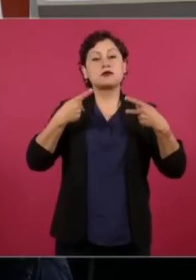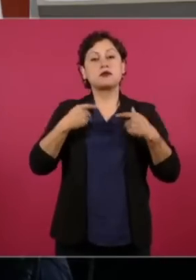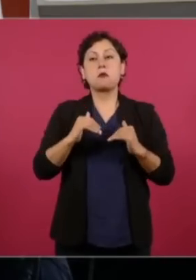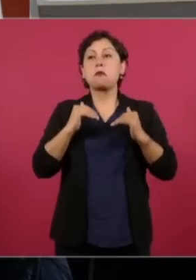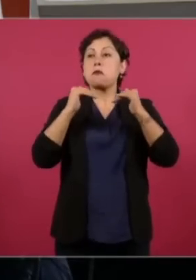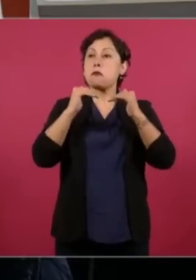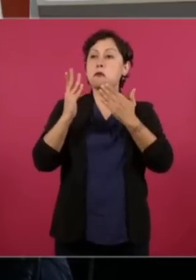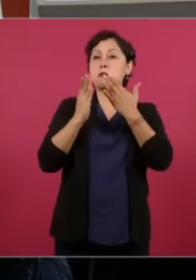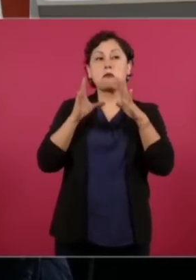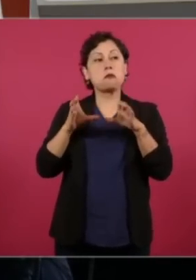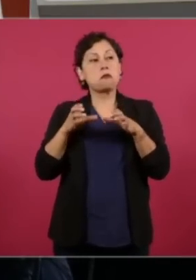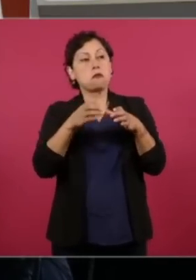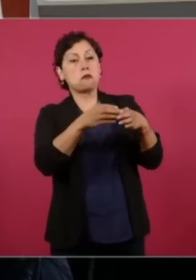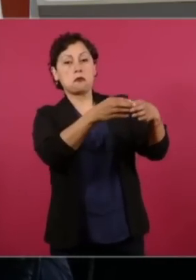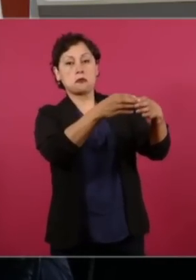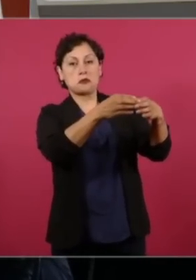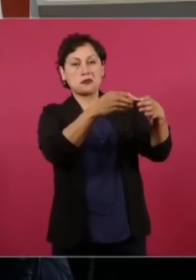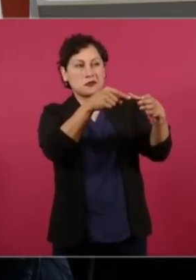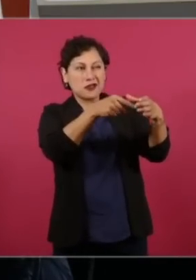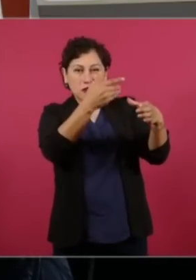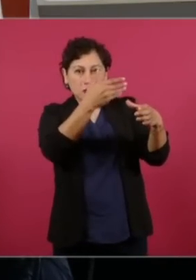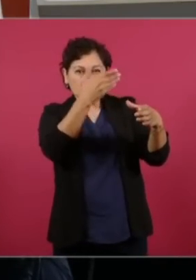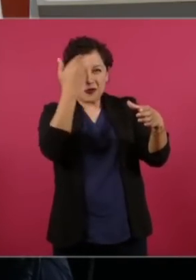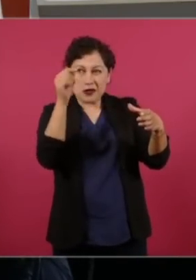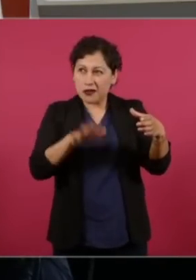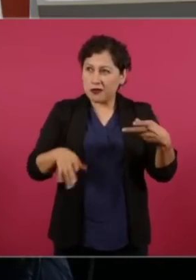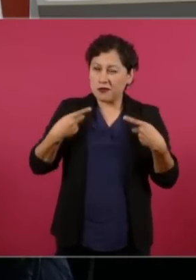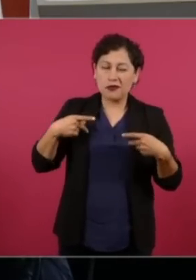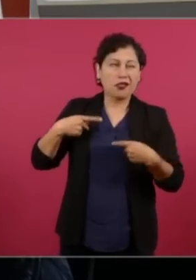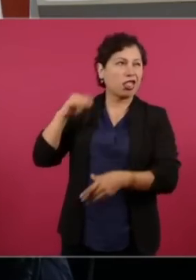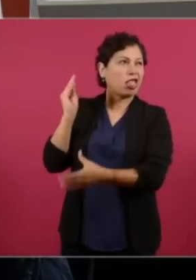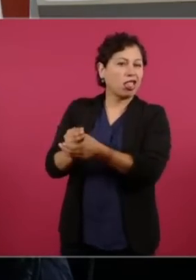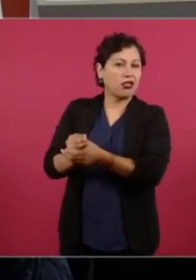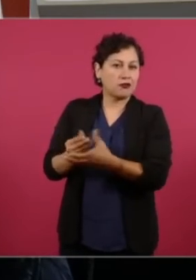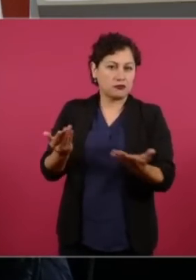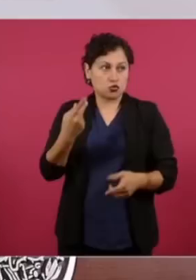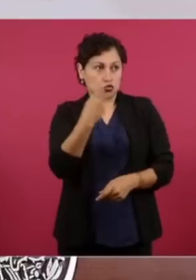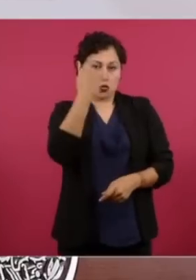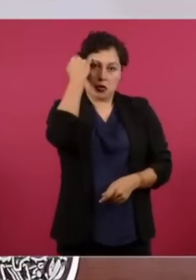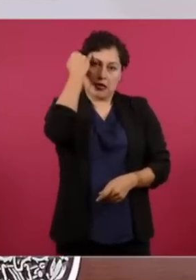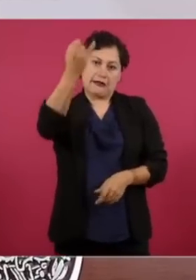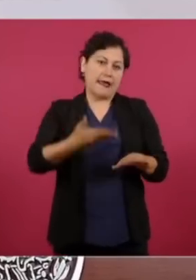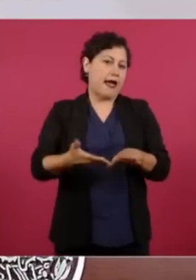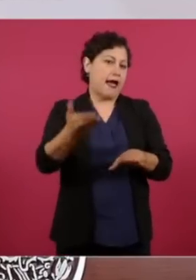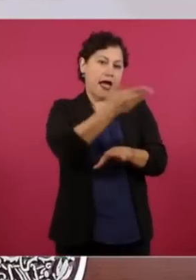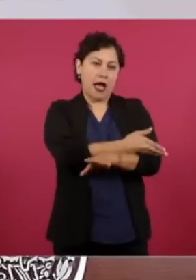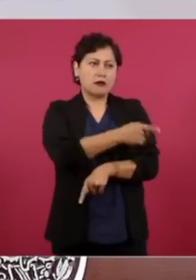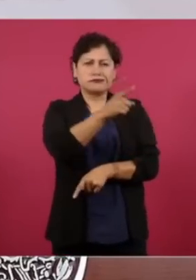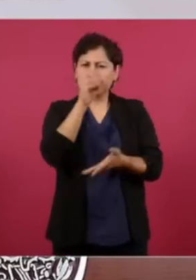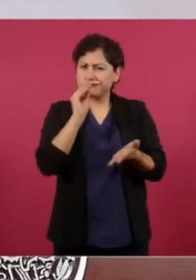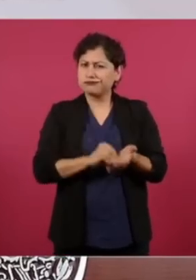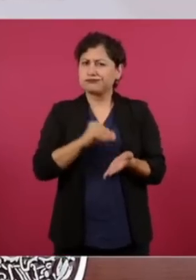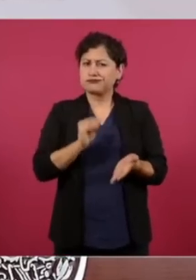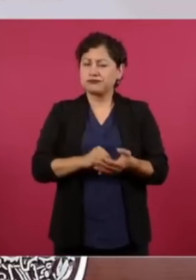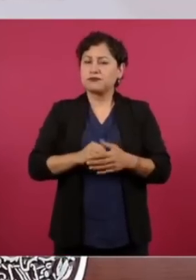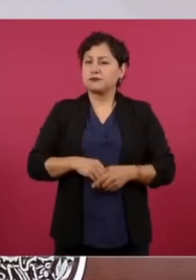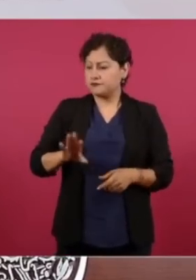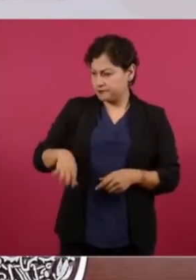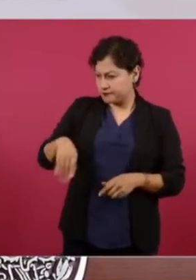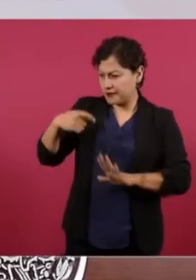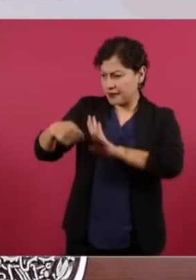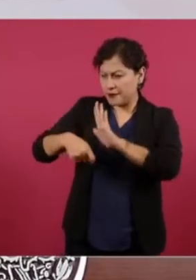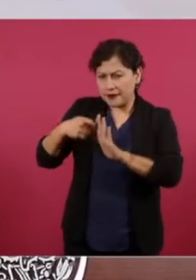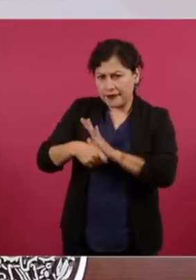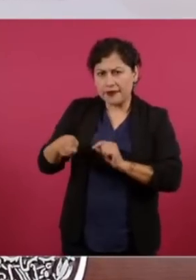al Poder Judicial. Los señores muy institucionales, obedeciendo, son unos cínicos.